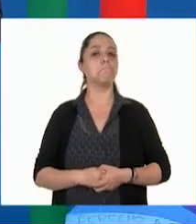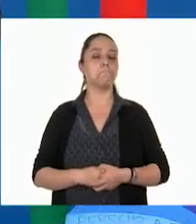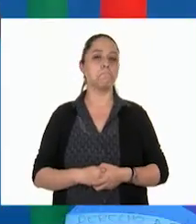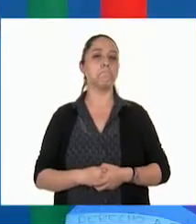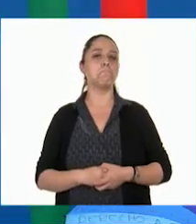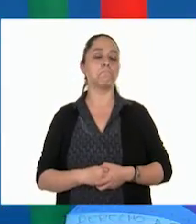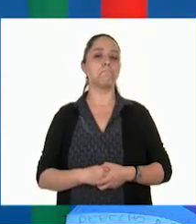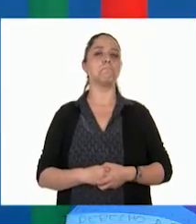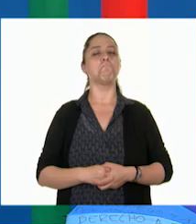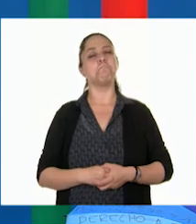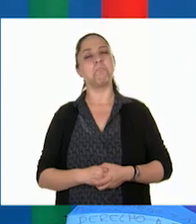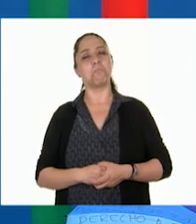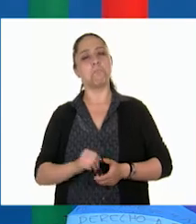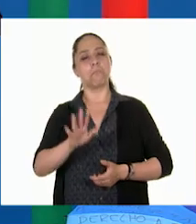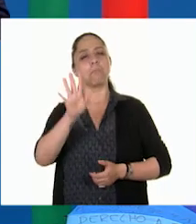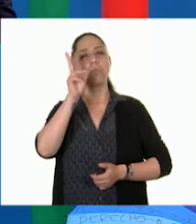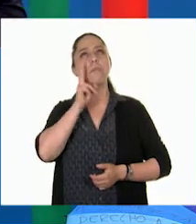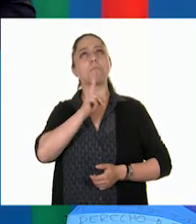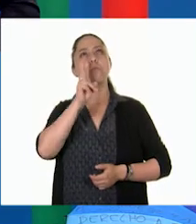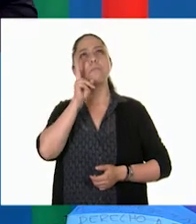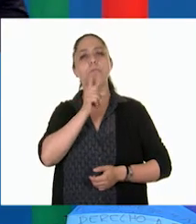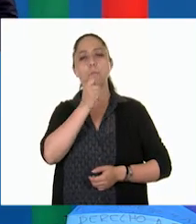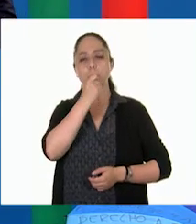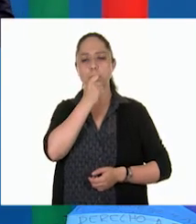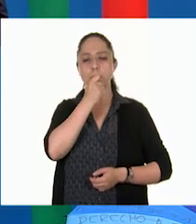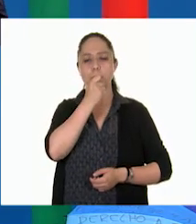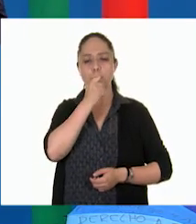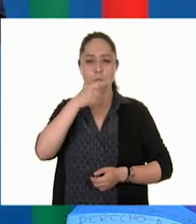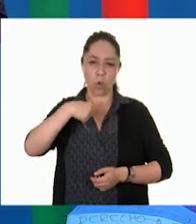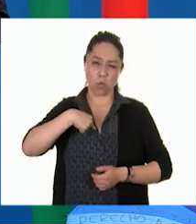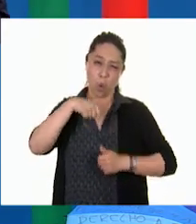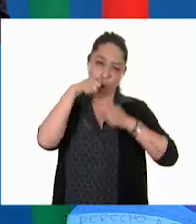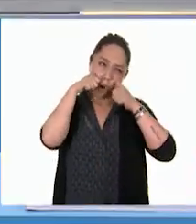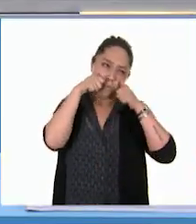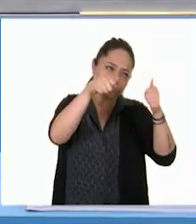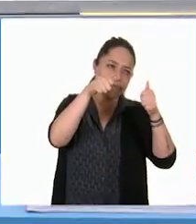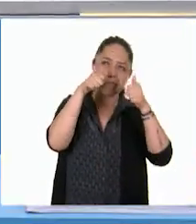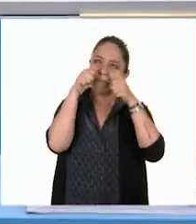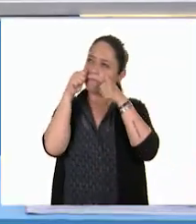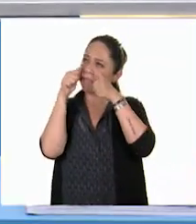Pues, veamos. Yo los he escuchado y creo que...